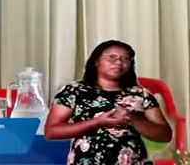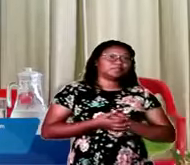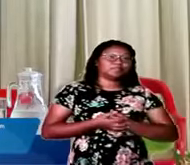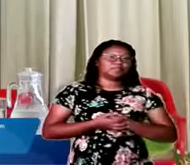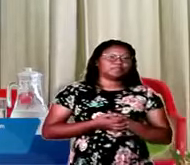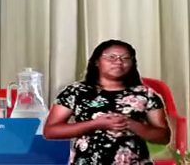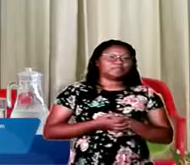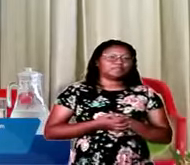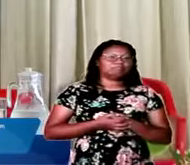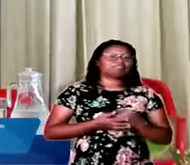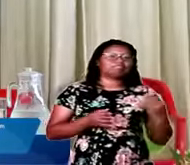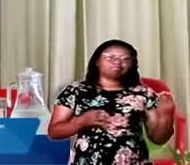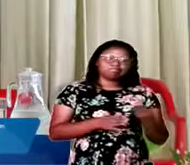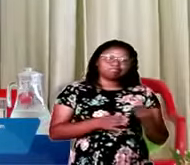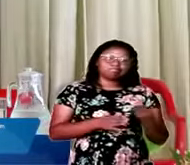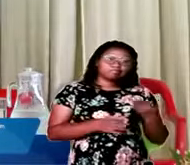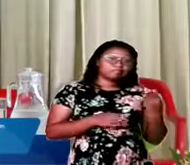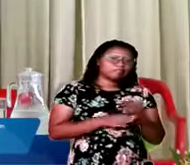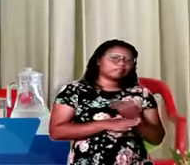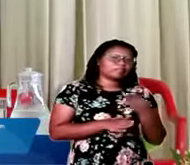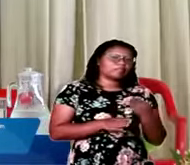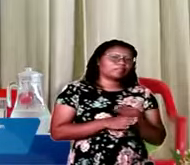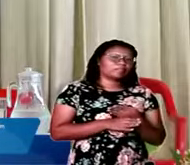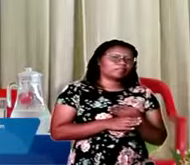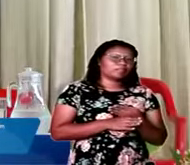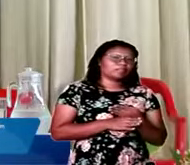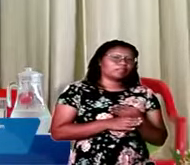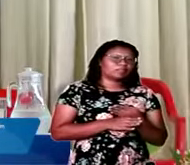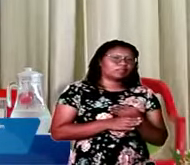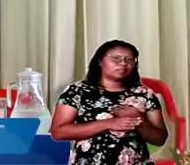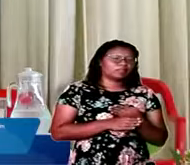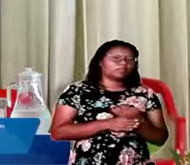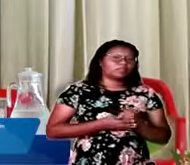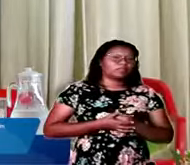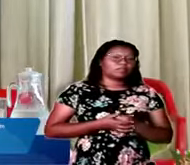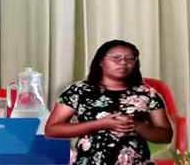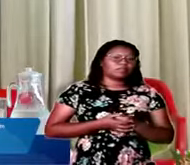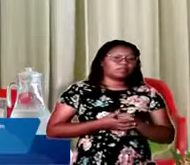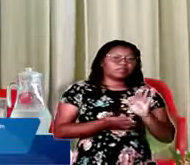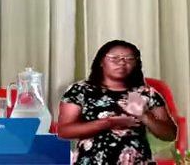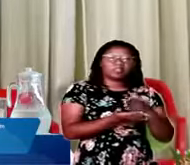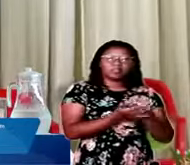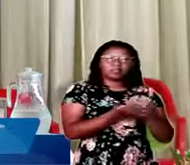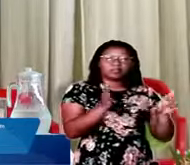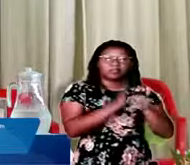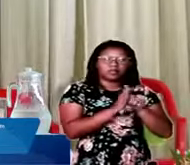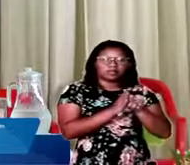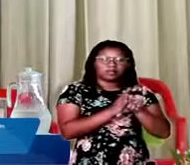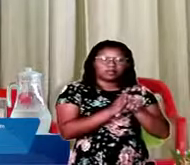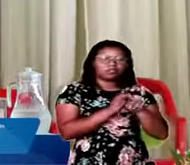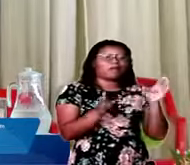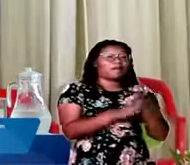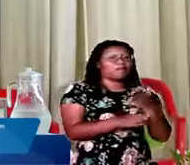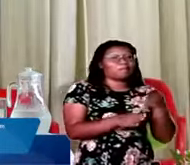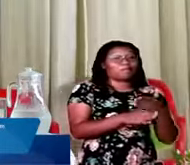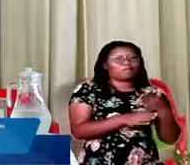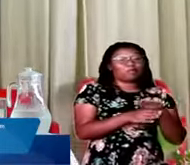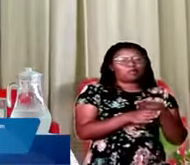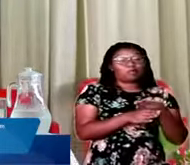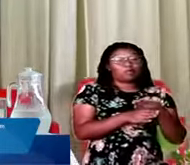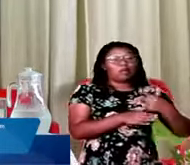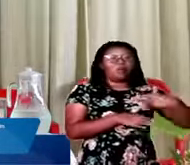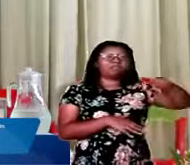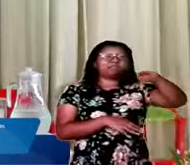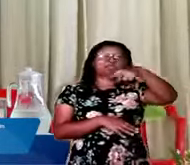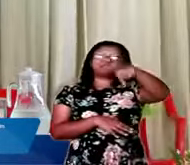que ese problema no solo lo tenía ese intérprete de la ley, yo creo que ese problema lo tiene la mayoría